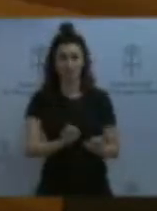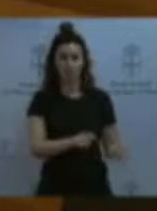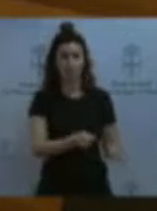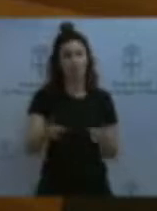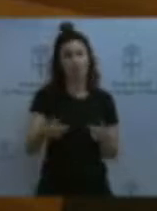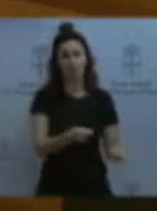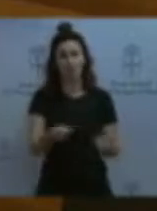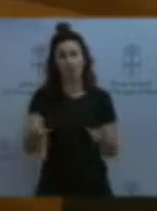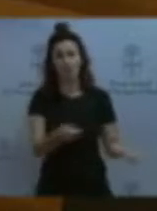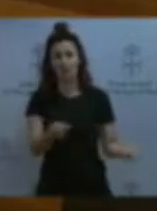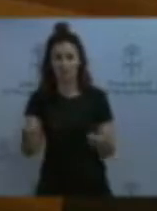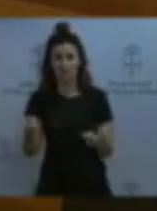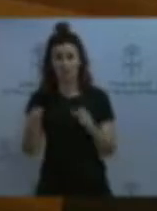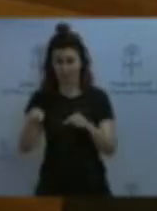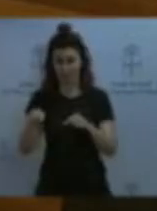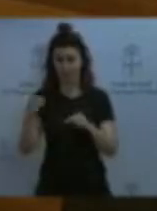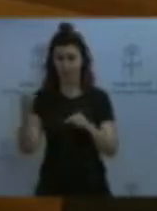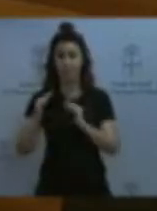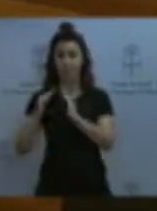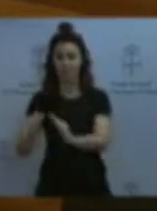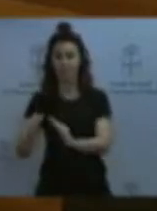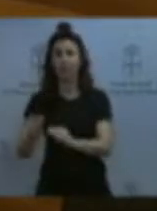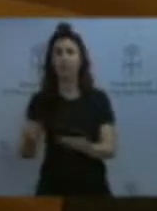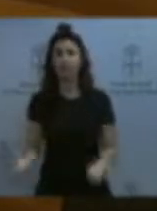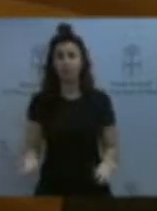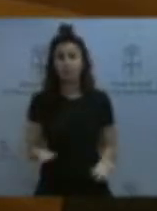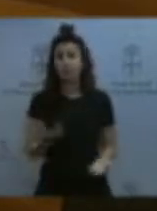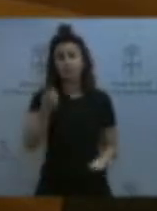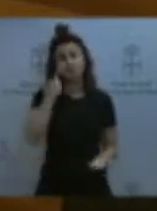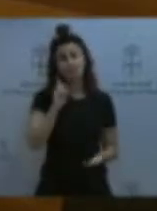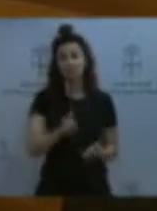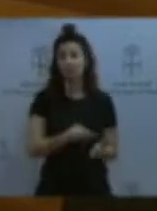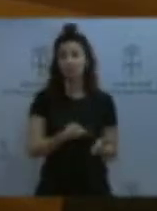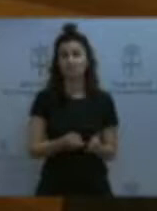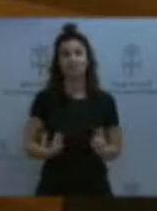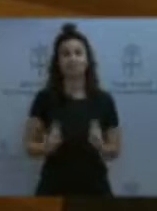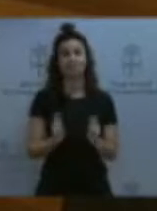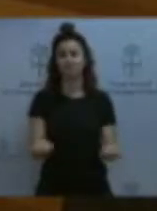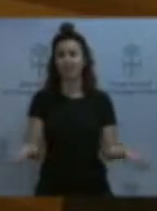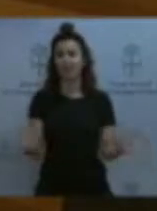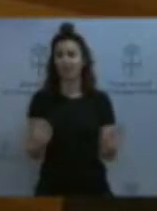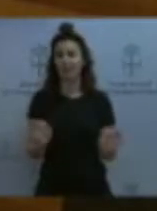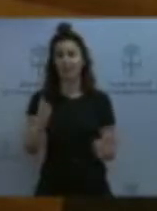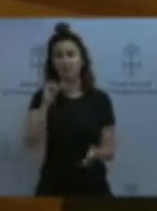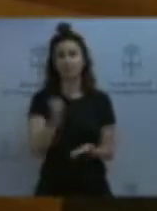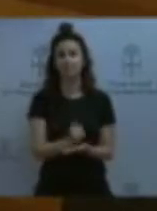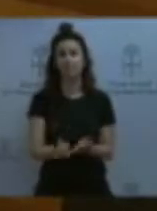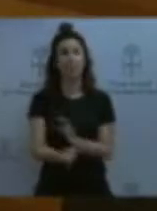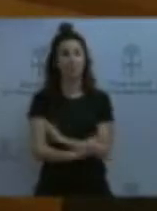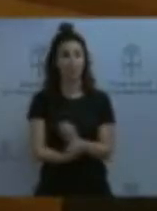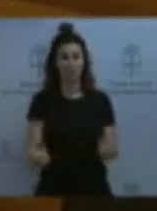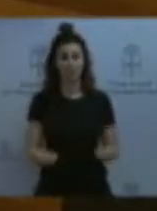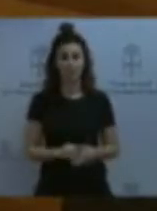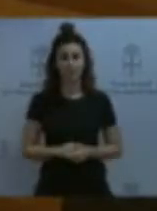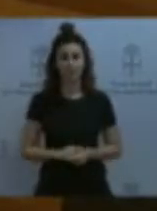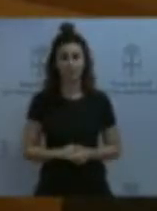no se conoce ni proyecto ni licitación, no hay prueba de nada de esto. Y como